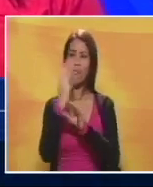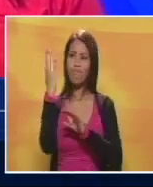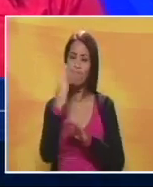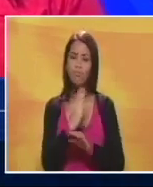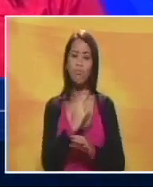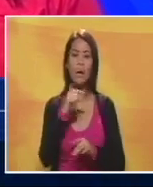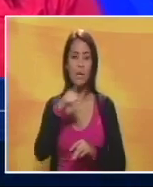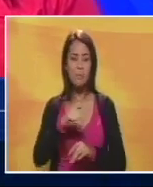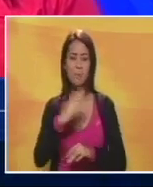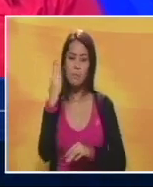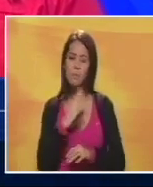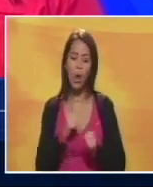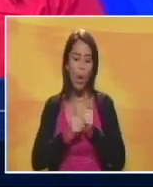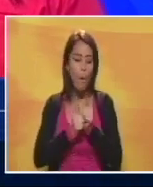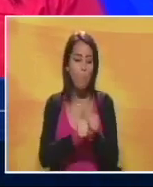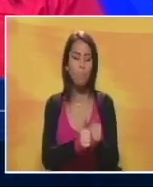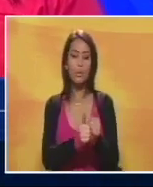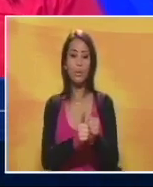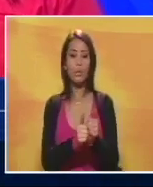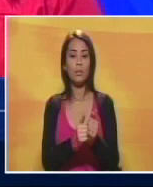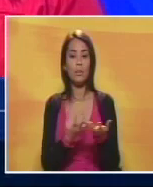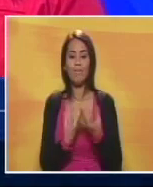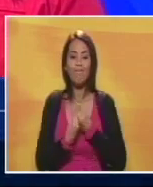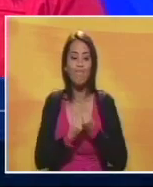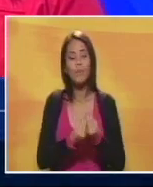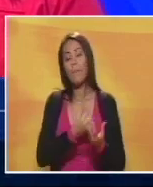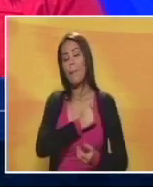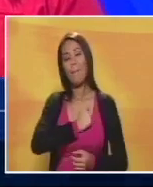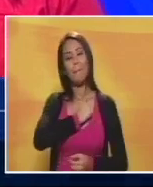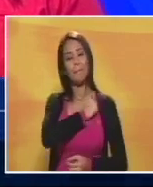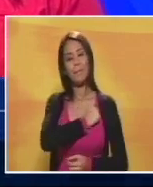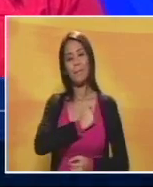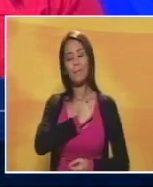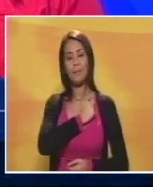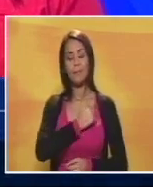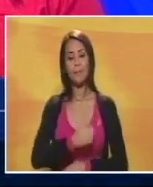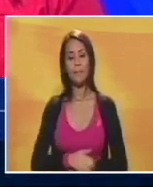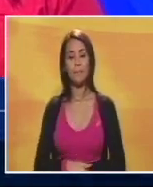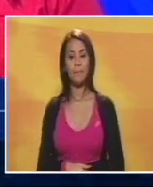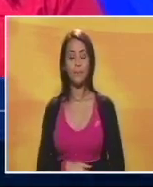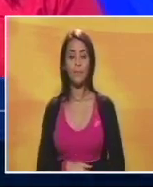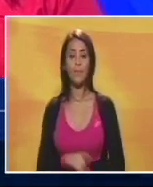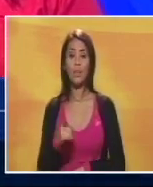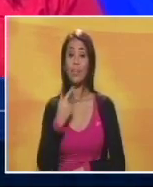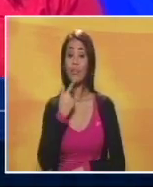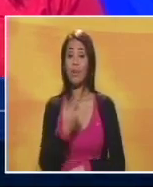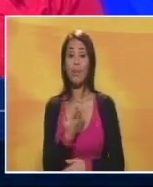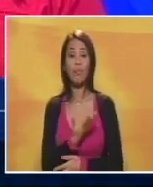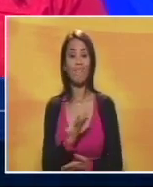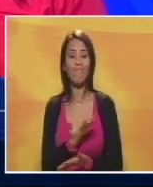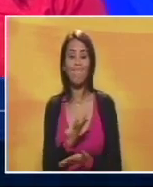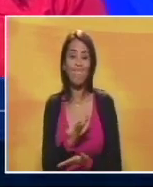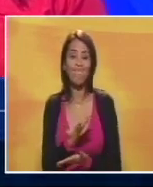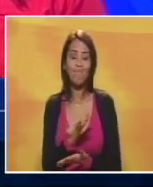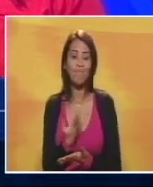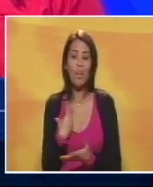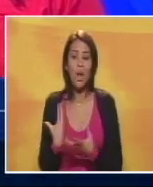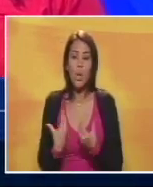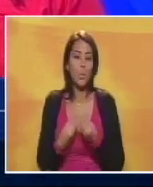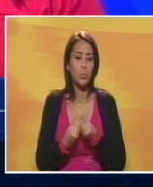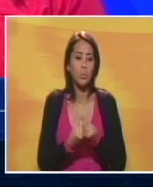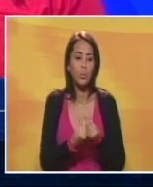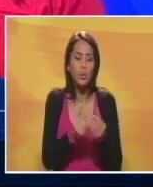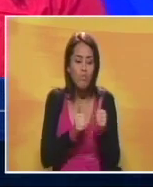que vengan, a que nos acompañen. Y es lamentable que pues ellos persistan en la idea de no acompañarnos